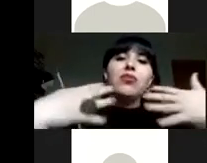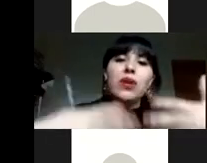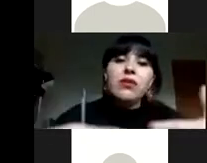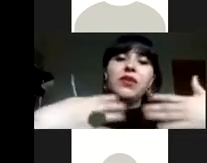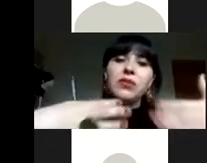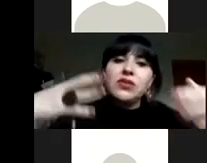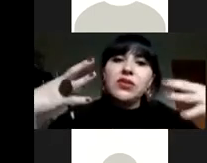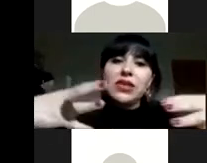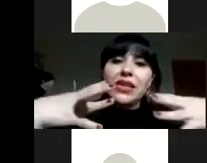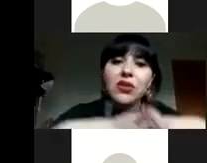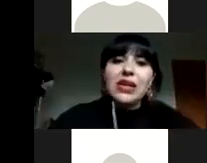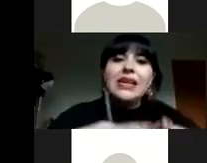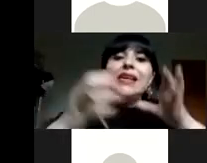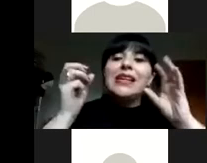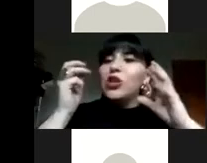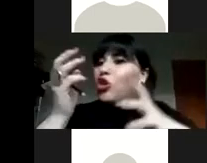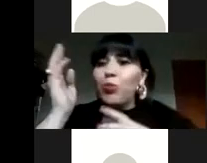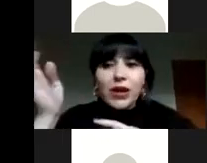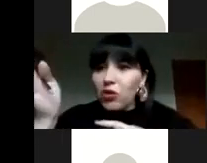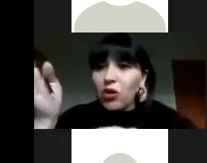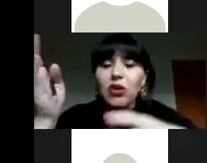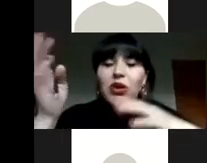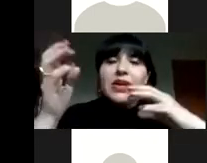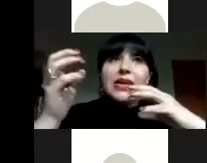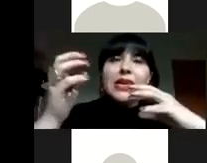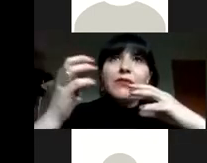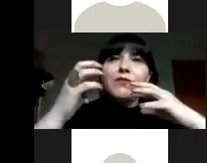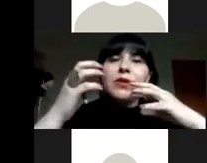un nuevo fenómeno de drogas y alcohol,